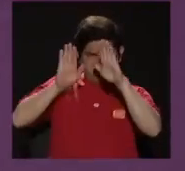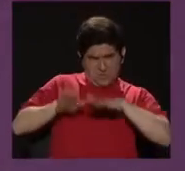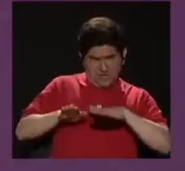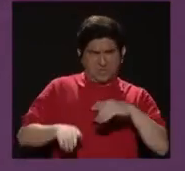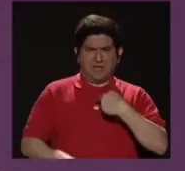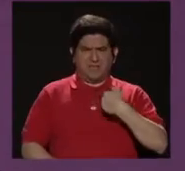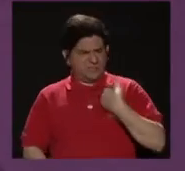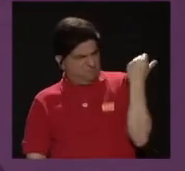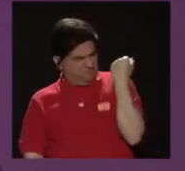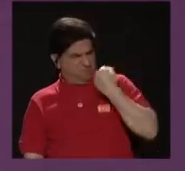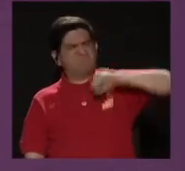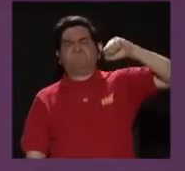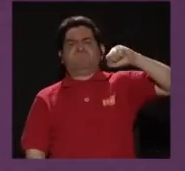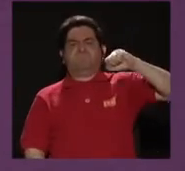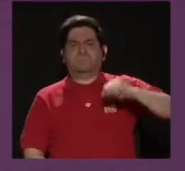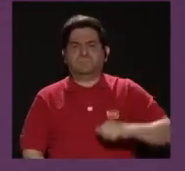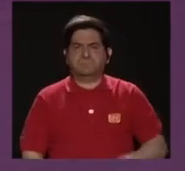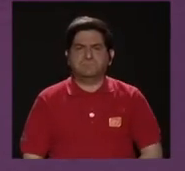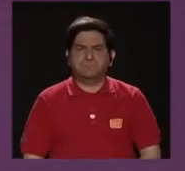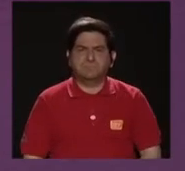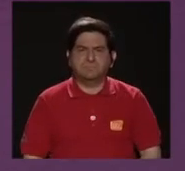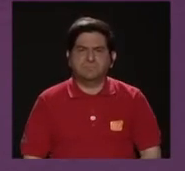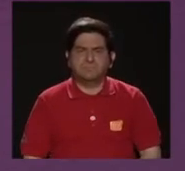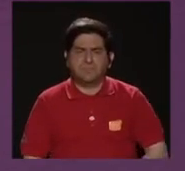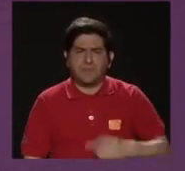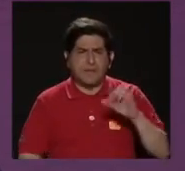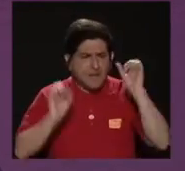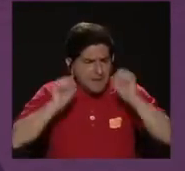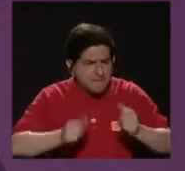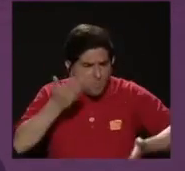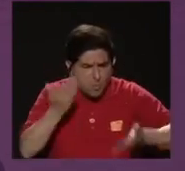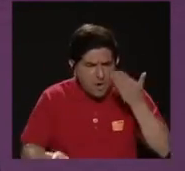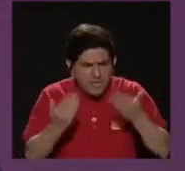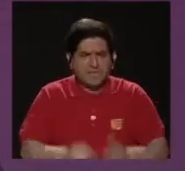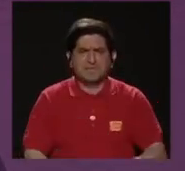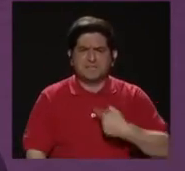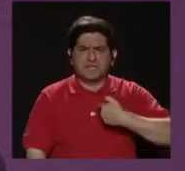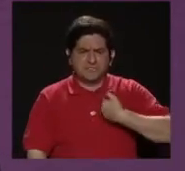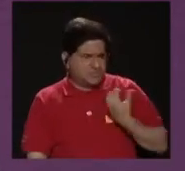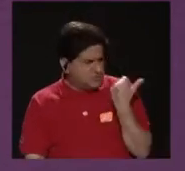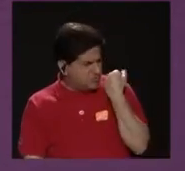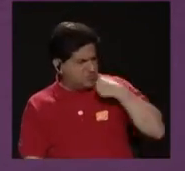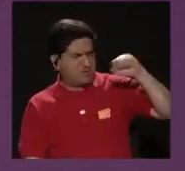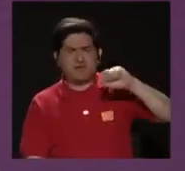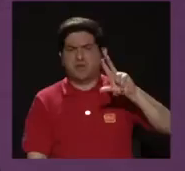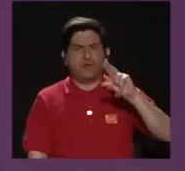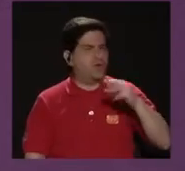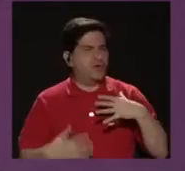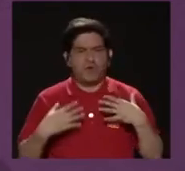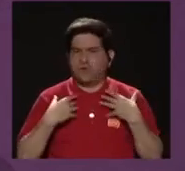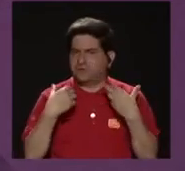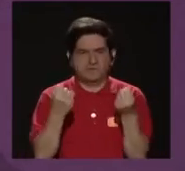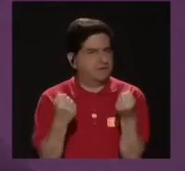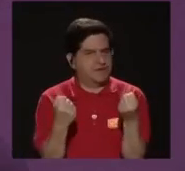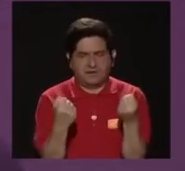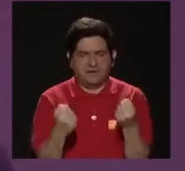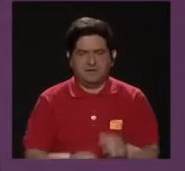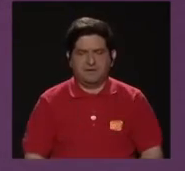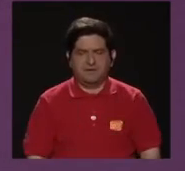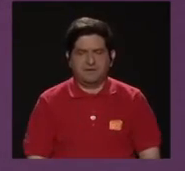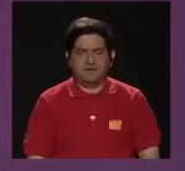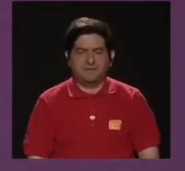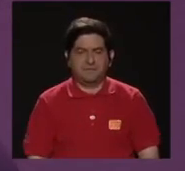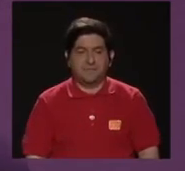me rebelo con tal fuerza que puede que me rebelen de una forma no necesariamente sana. En todo caso, yo creo que